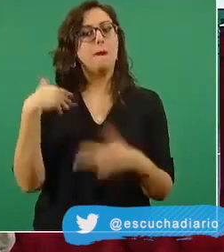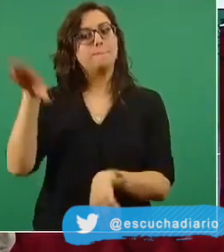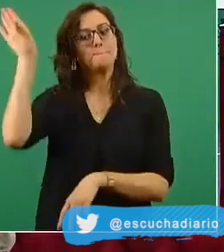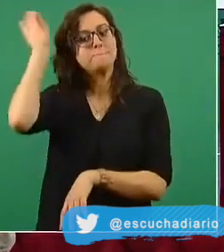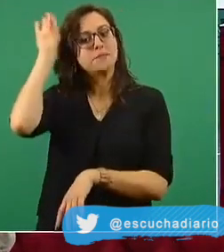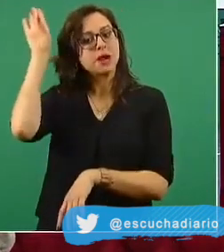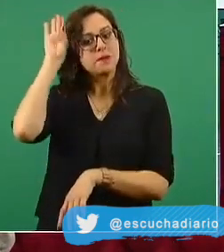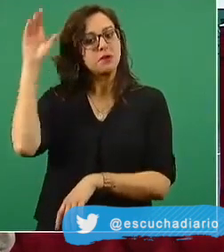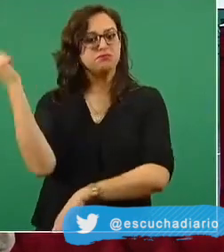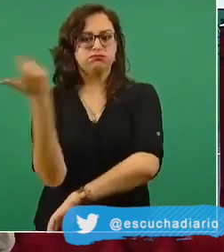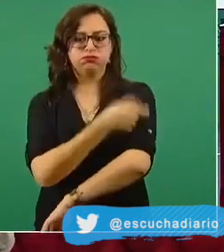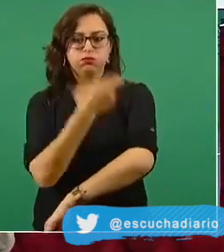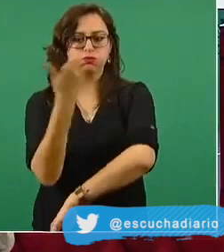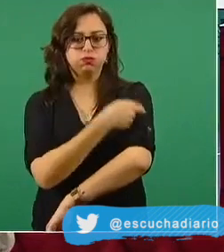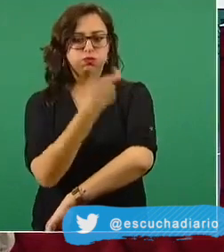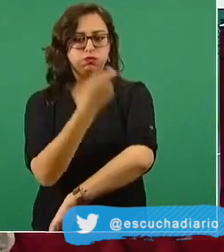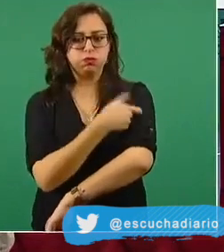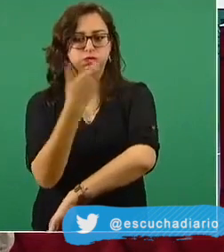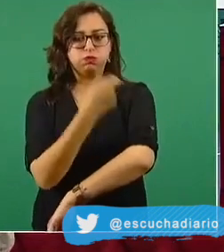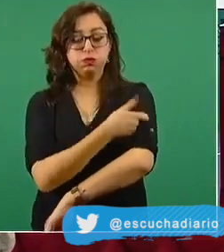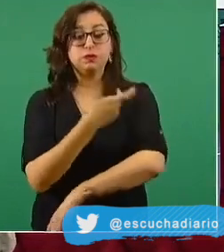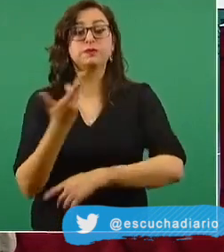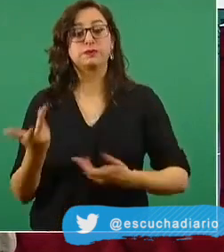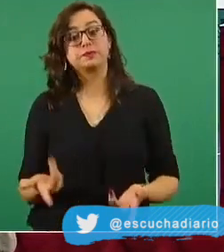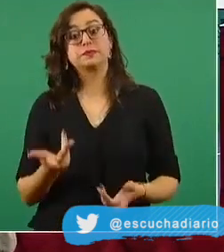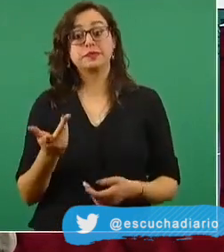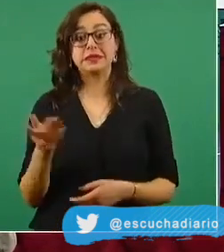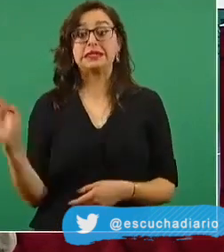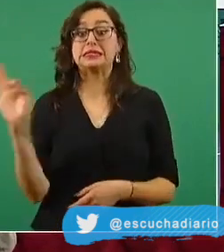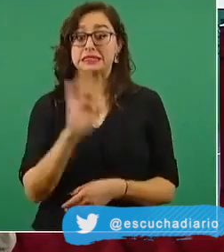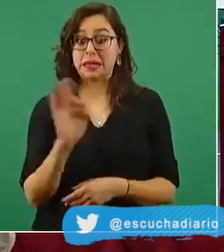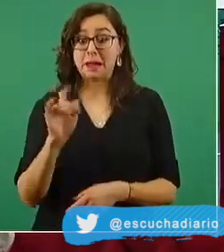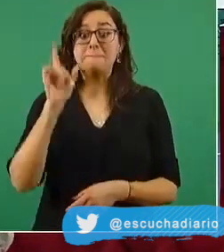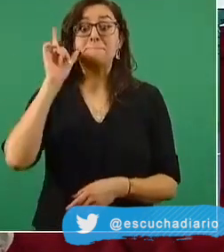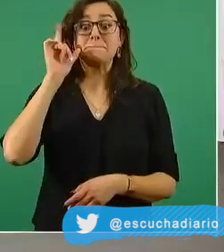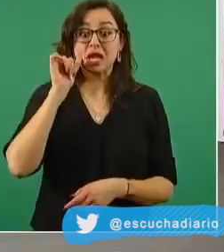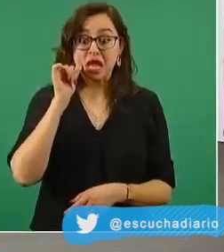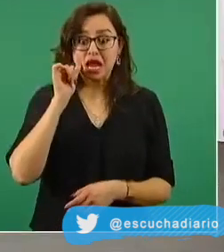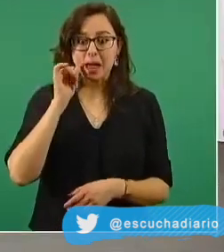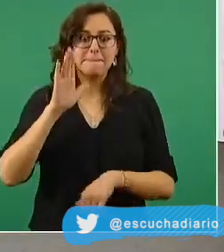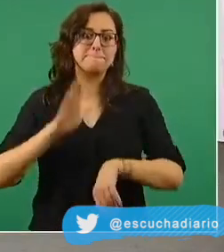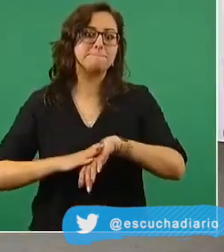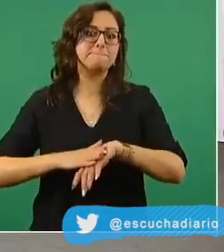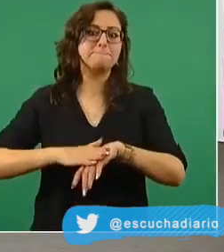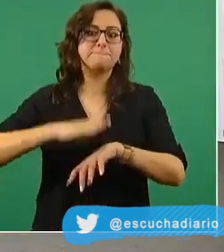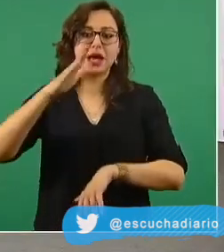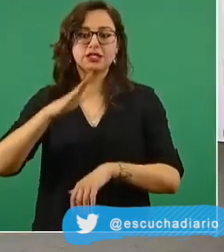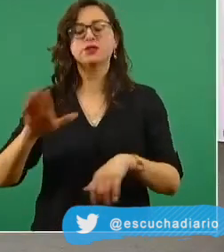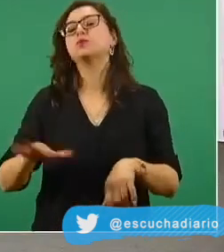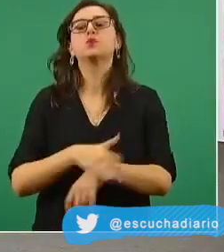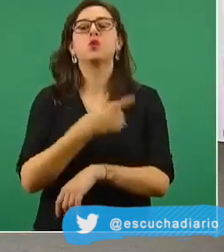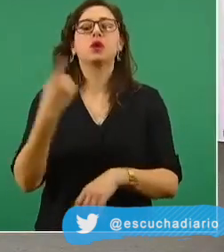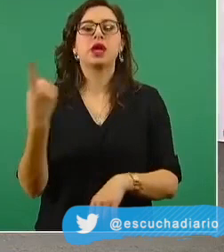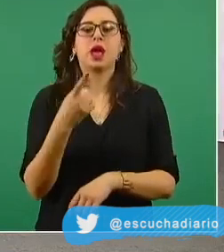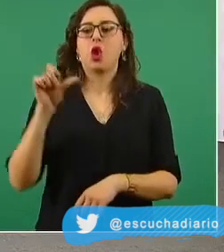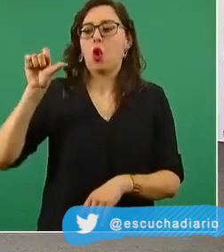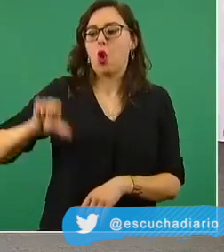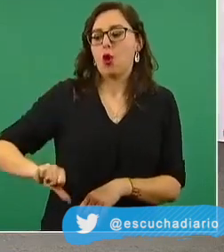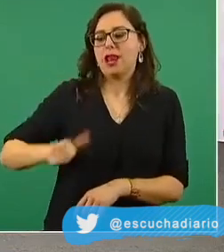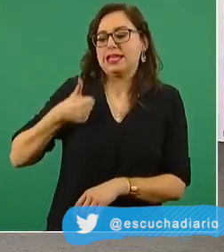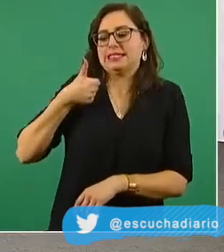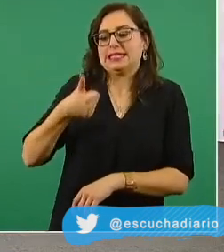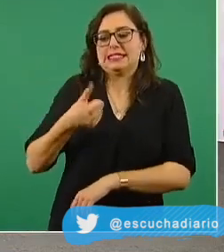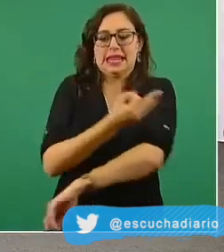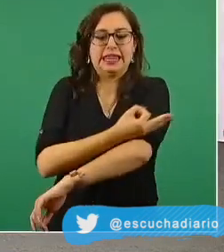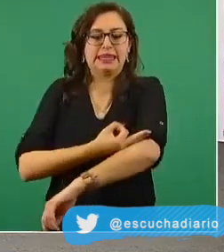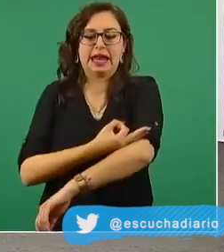se han aplicado, recordando inclusive que este número para el día de mañana puede incrementarse, dado que es un corte preliminar y todavía faltaría